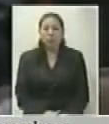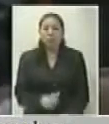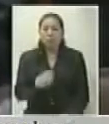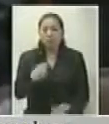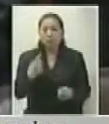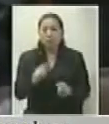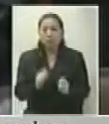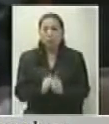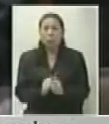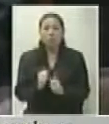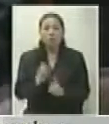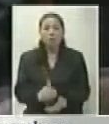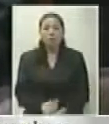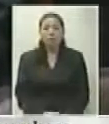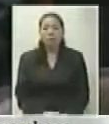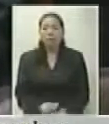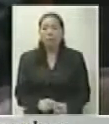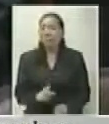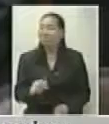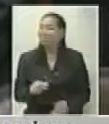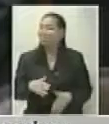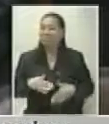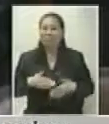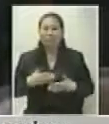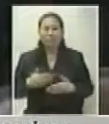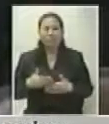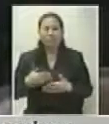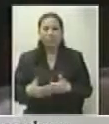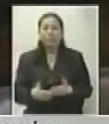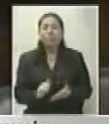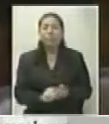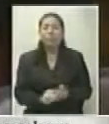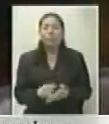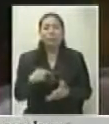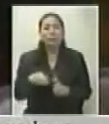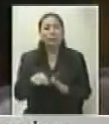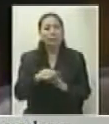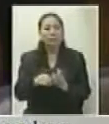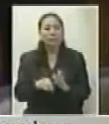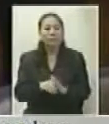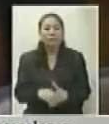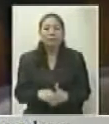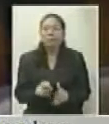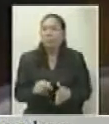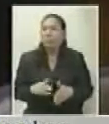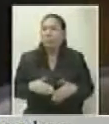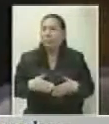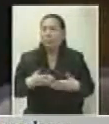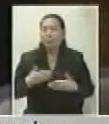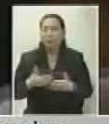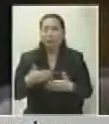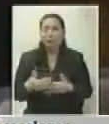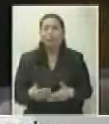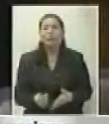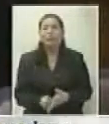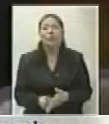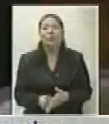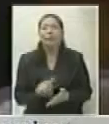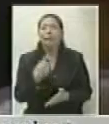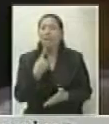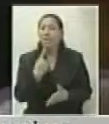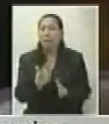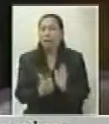de acuerdo con que hay que sancionar, pero no podemos ir más allá de lo que manda la Constitución. No podemos ir más allá de lo que